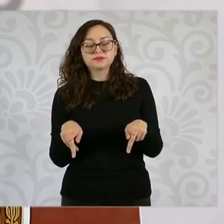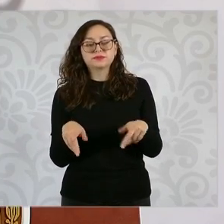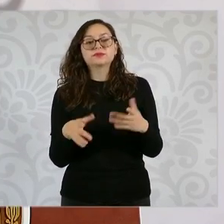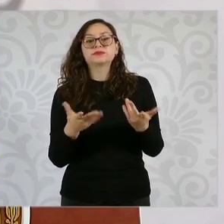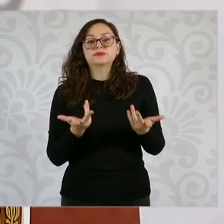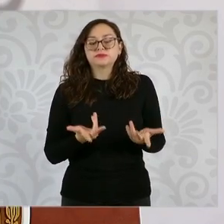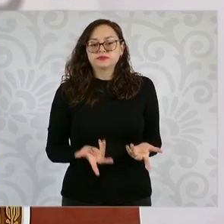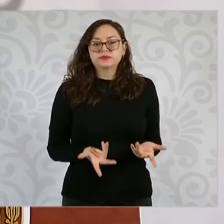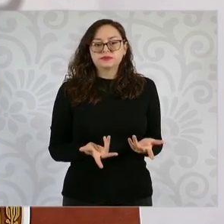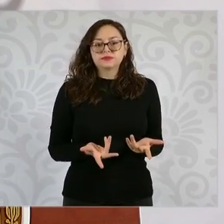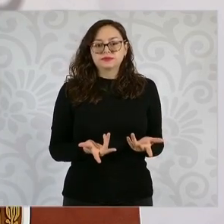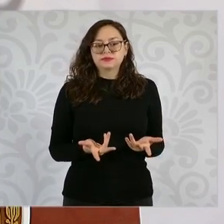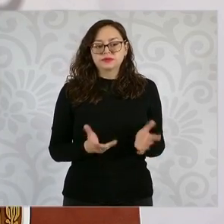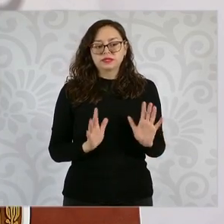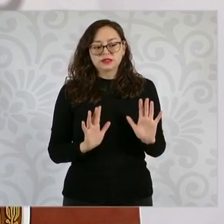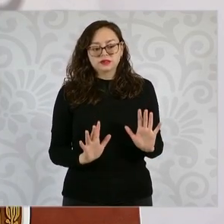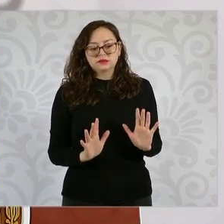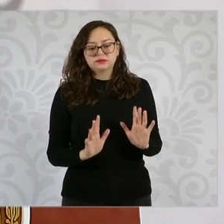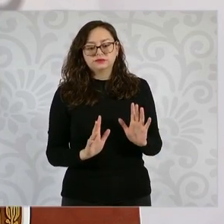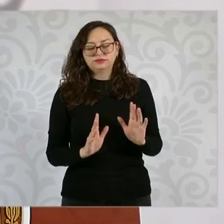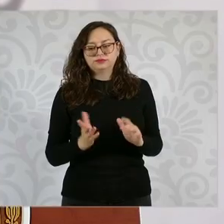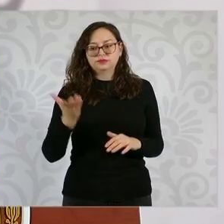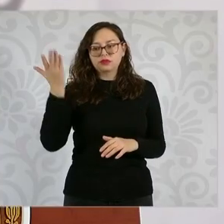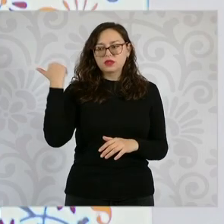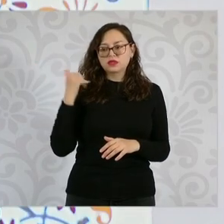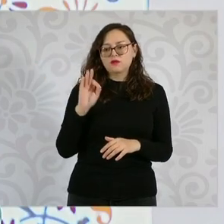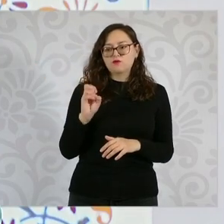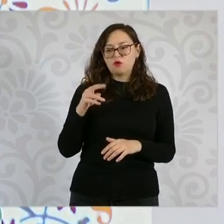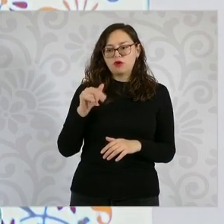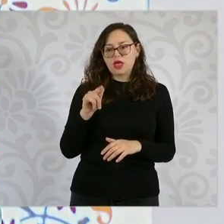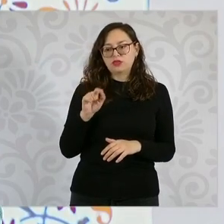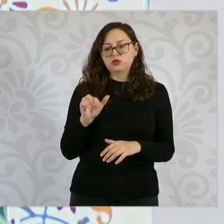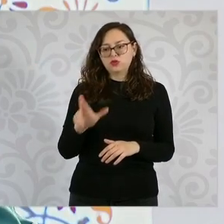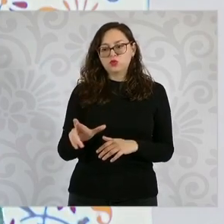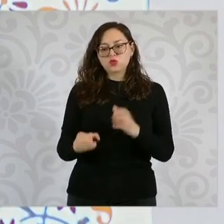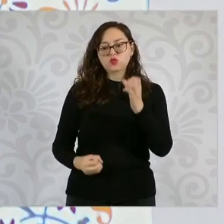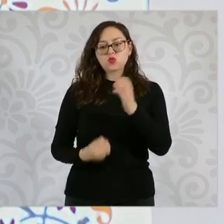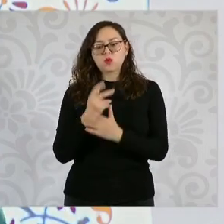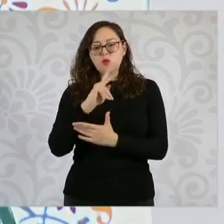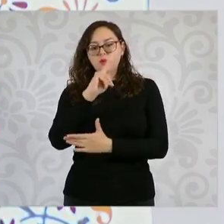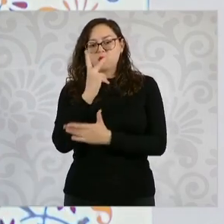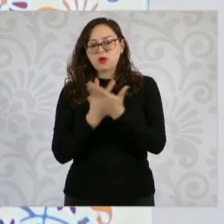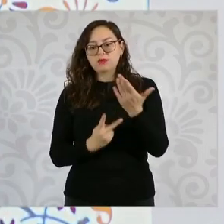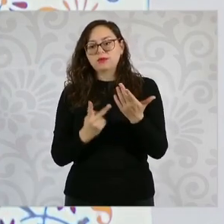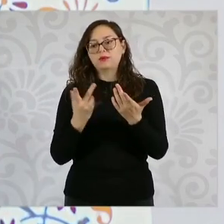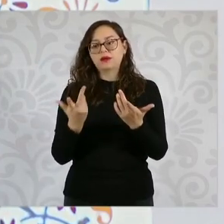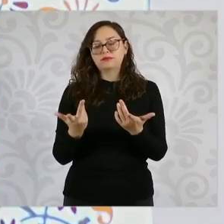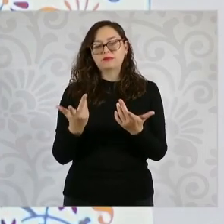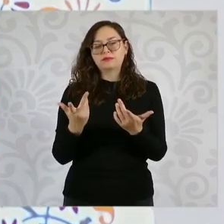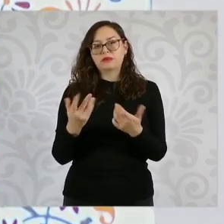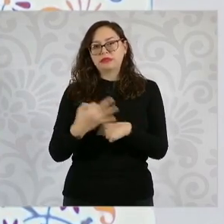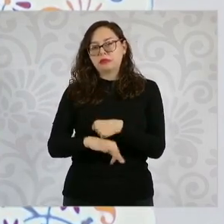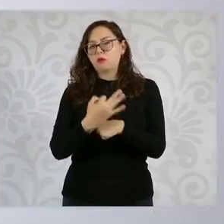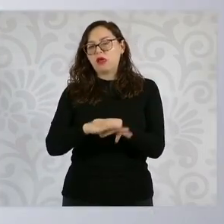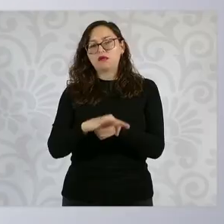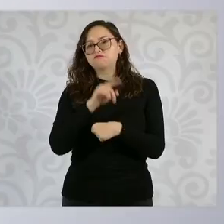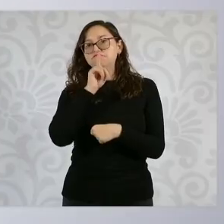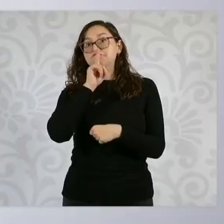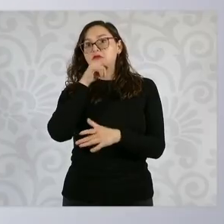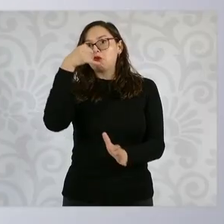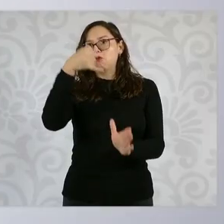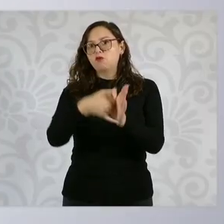está trabajando en un programa que ya había iniciado con Fonatur, pues para resolver el problema más de fondo, más